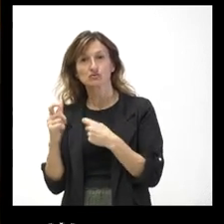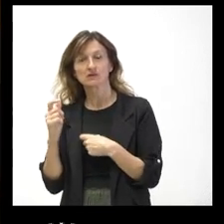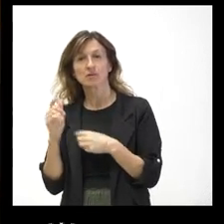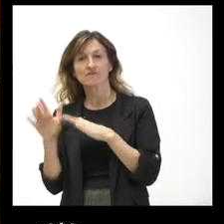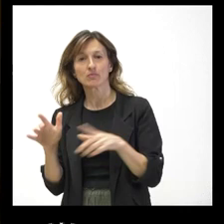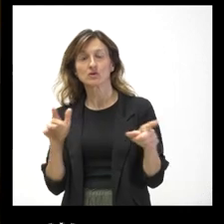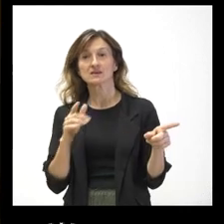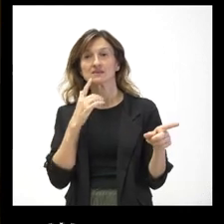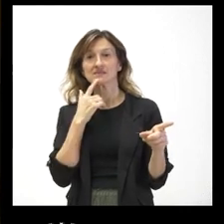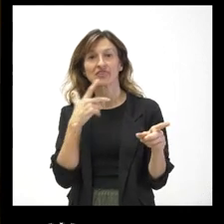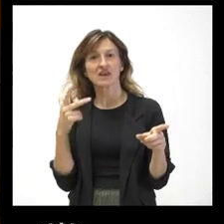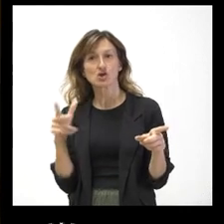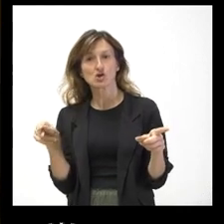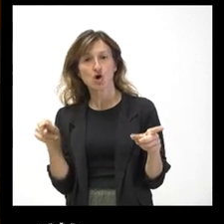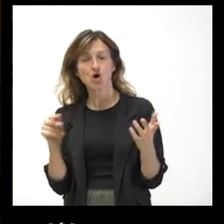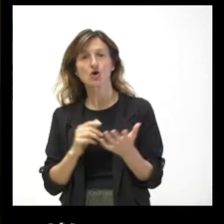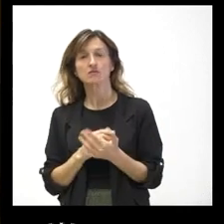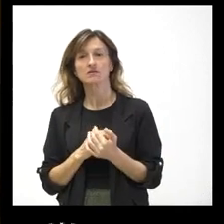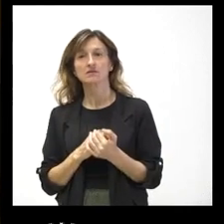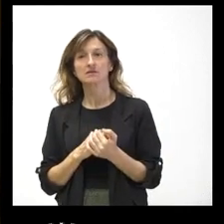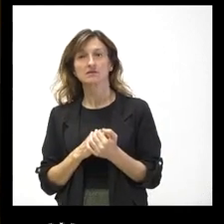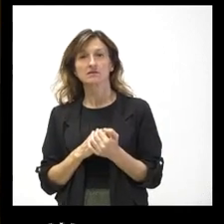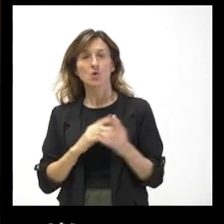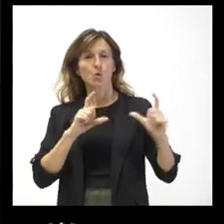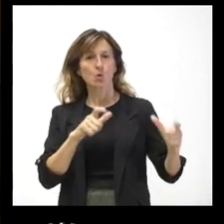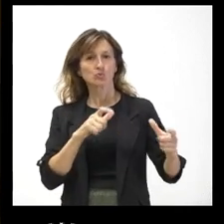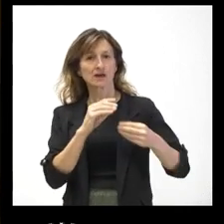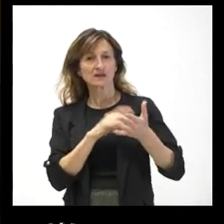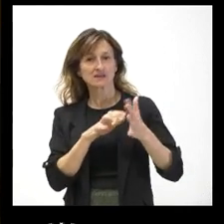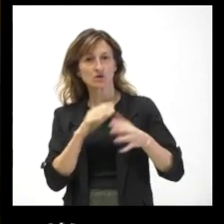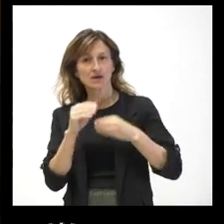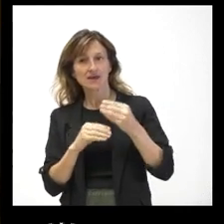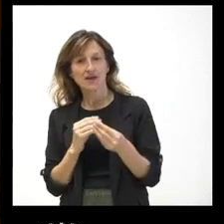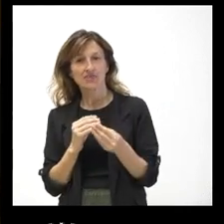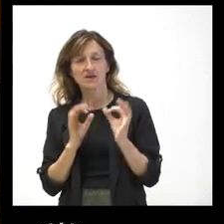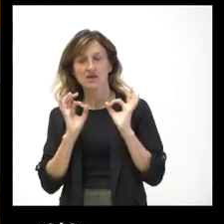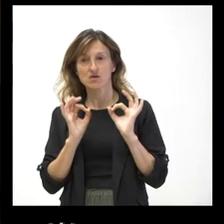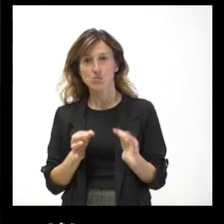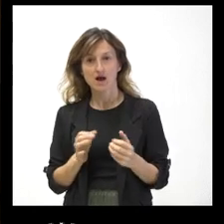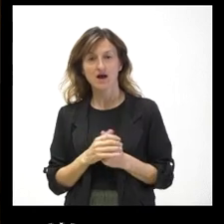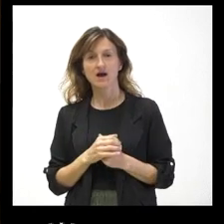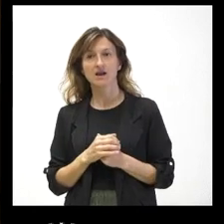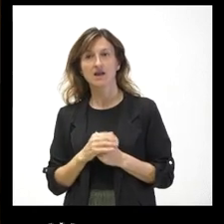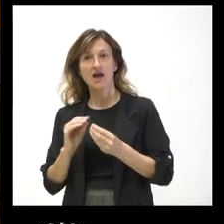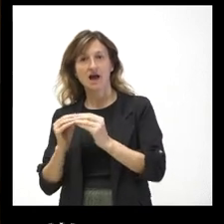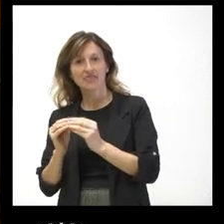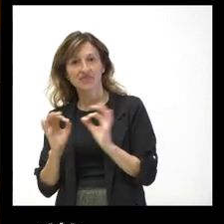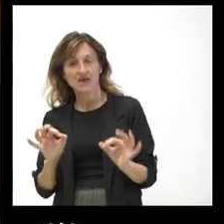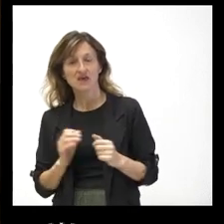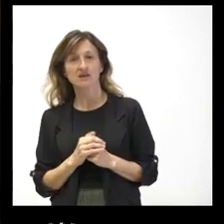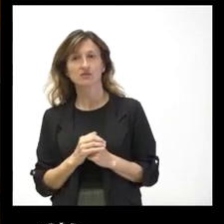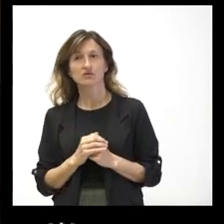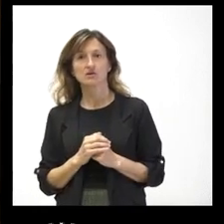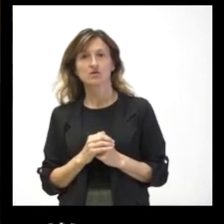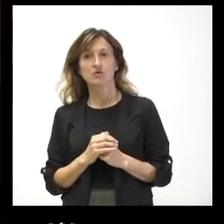la ley no la proposición de ley no prospere qué haría la junta mantenía el decreto que tiene lo activaría haría una propuesta de ley